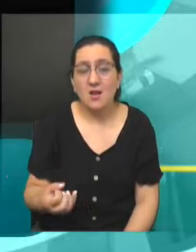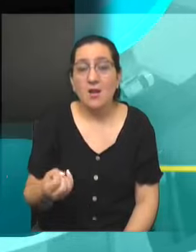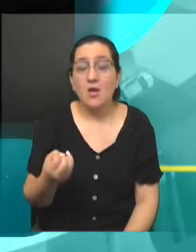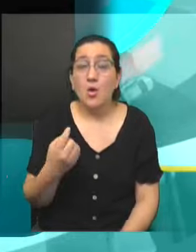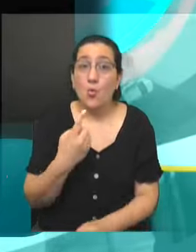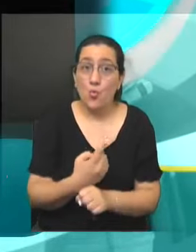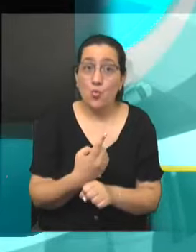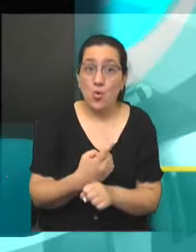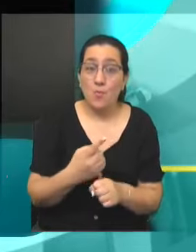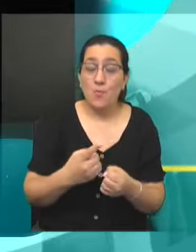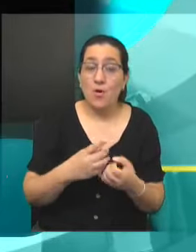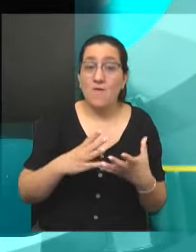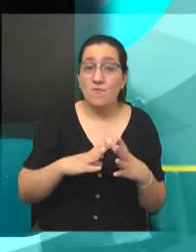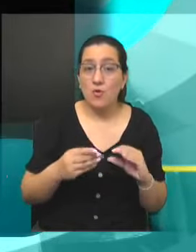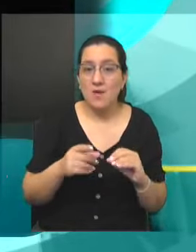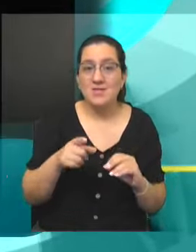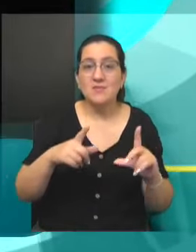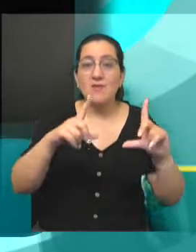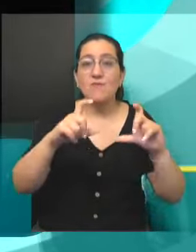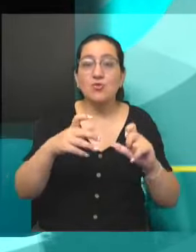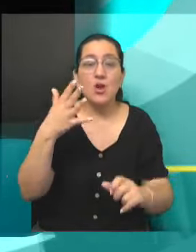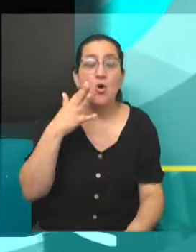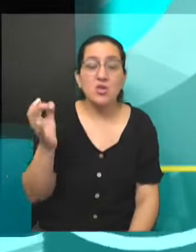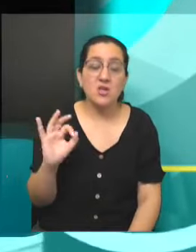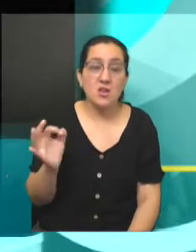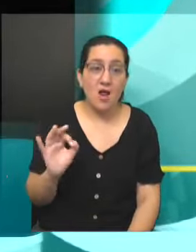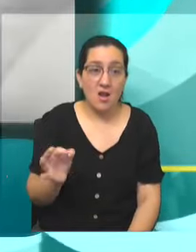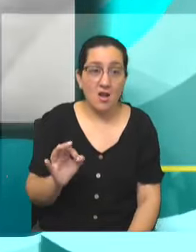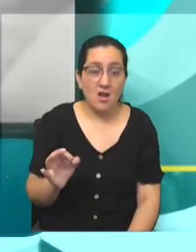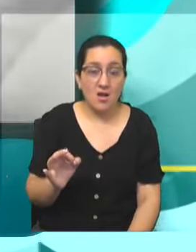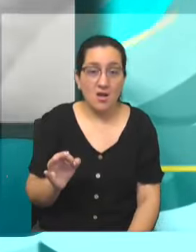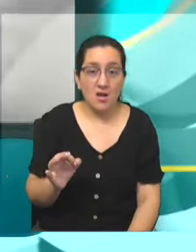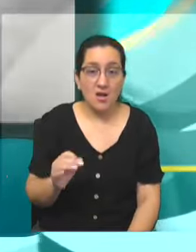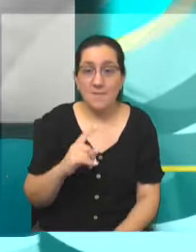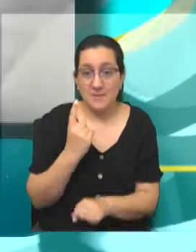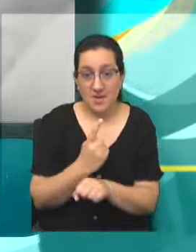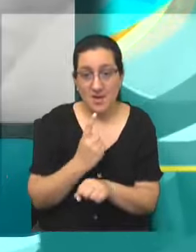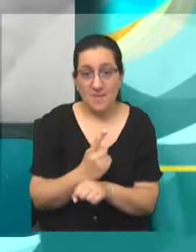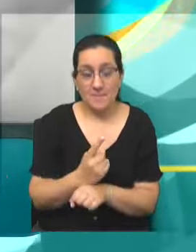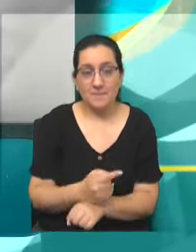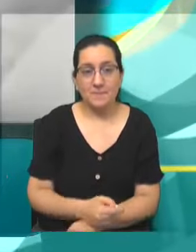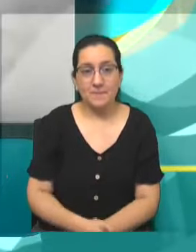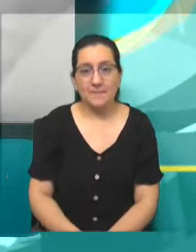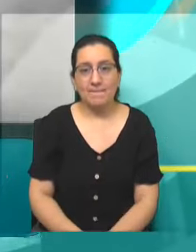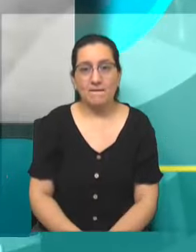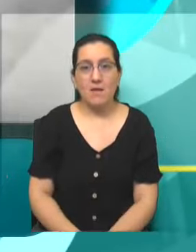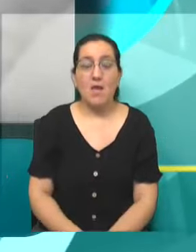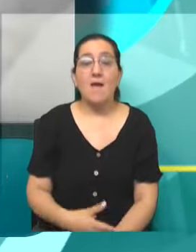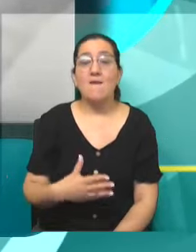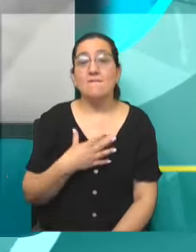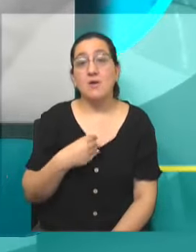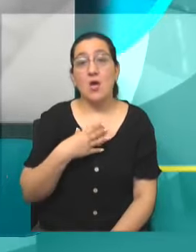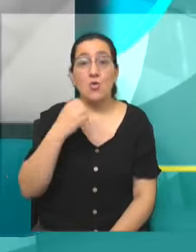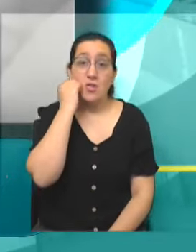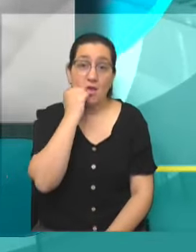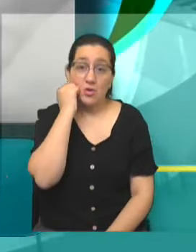forma y por otro lado por la temática. Martín, ahí vemos imágenes de la original que nos recomendaste, la primera. Ahí está. Bueno, sí, en blanco y negro. Pasa que